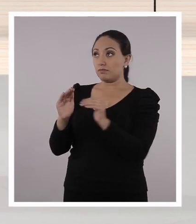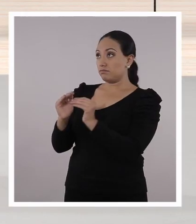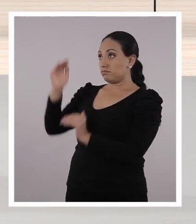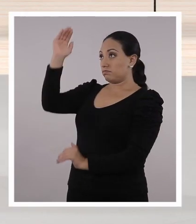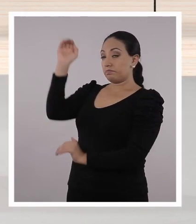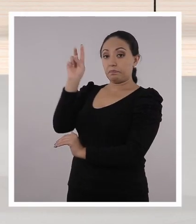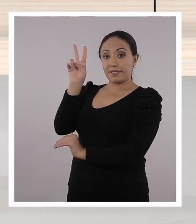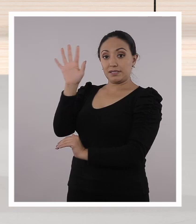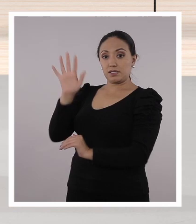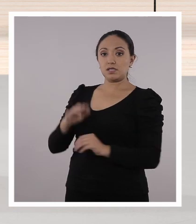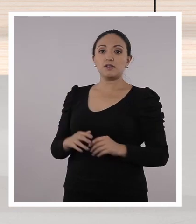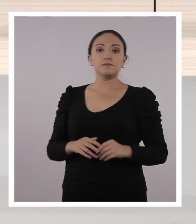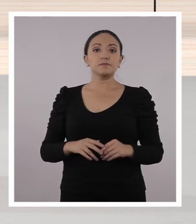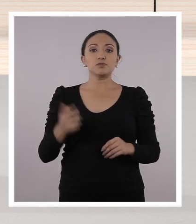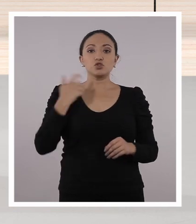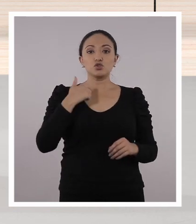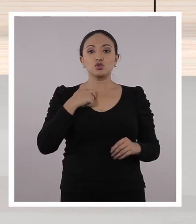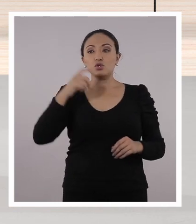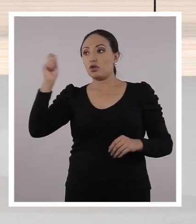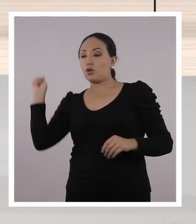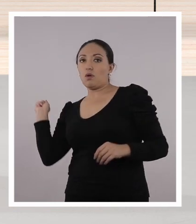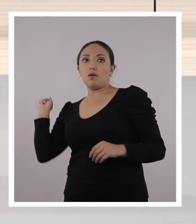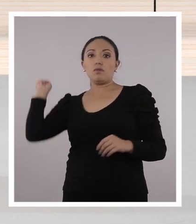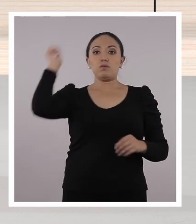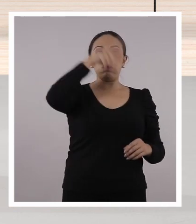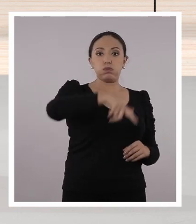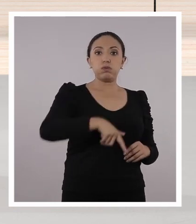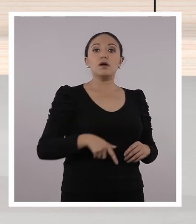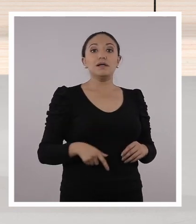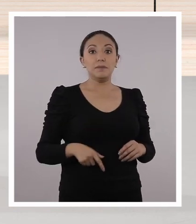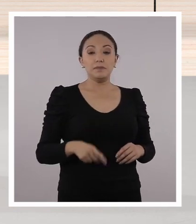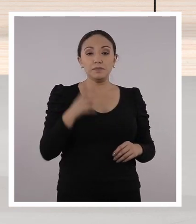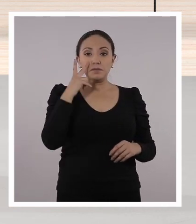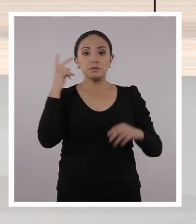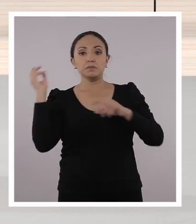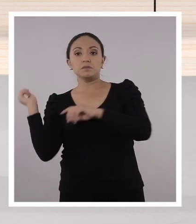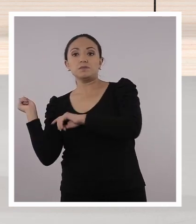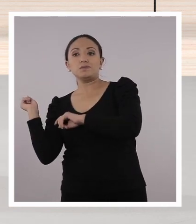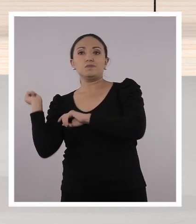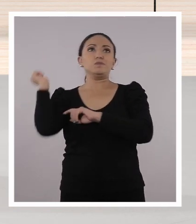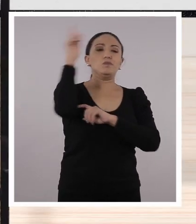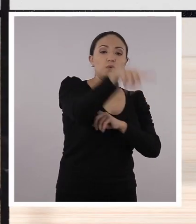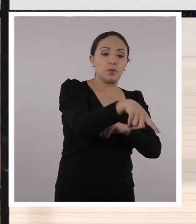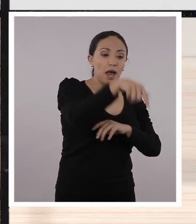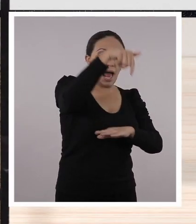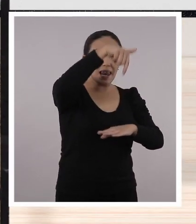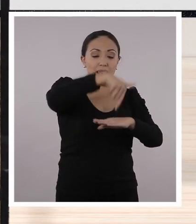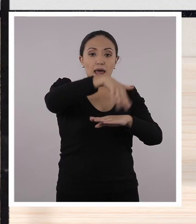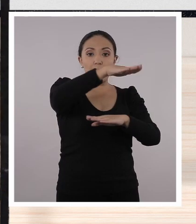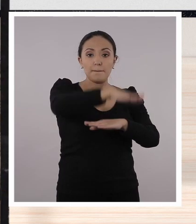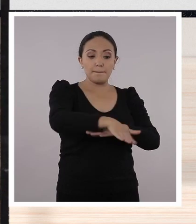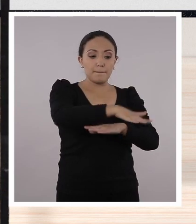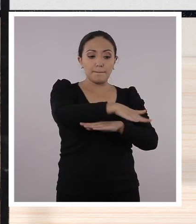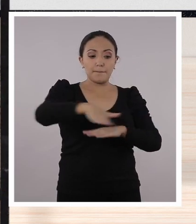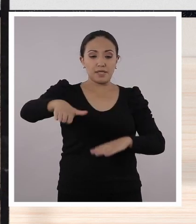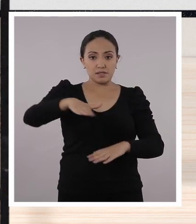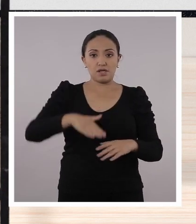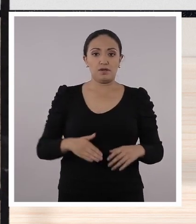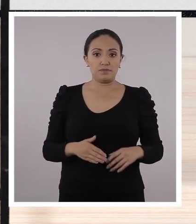¿Ok? Y vamos a lanzar un cable desde aquí, ¿sí?, hasta el piso,